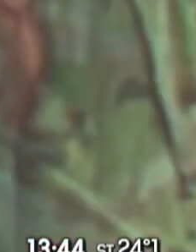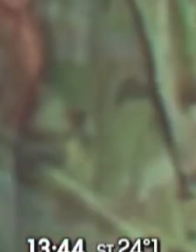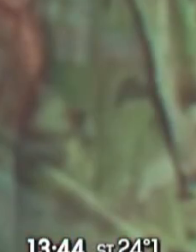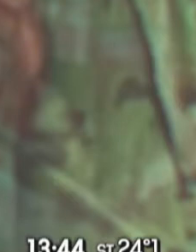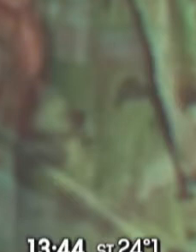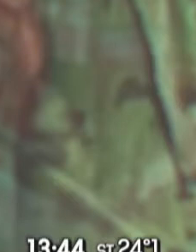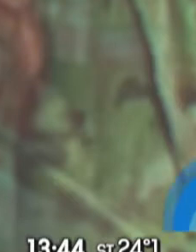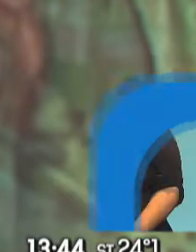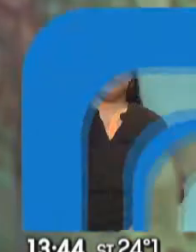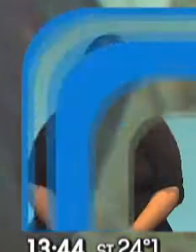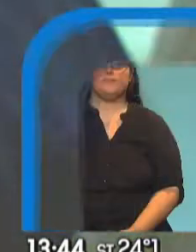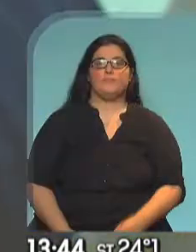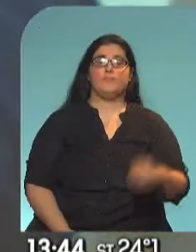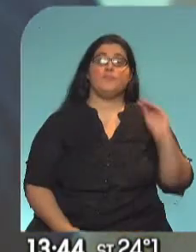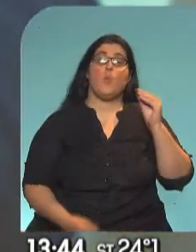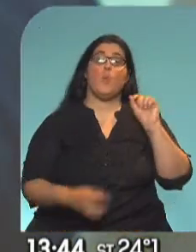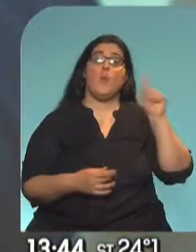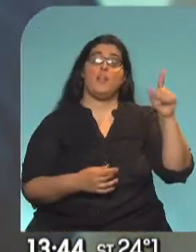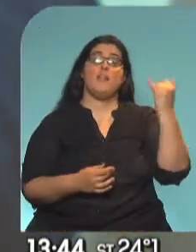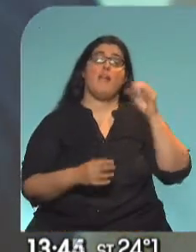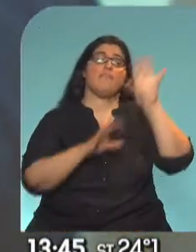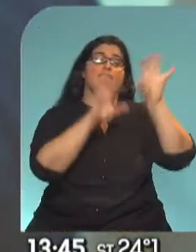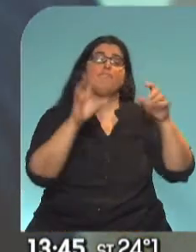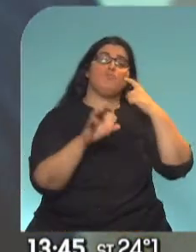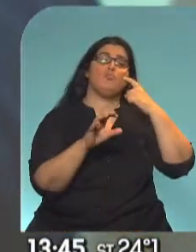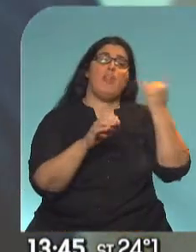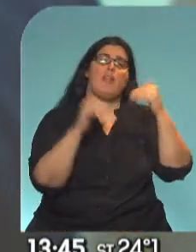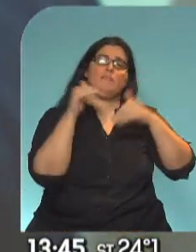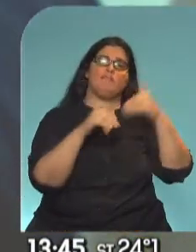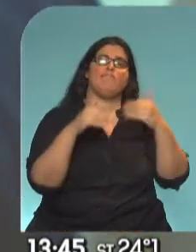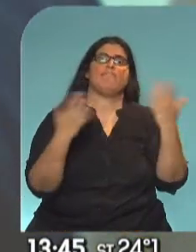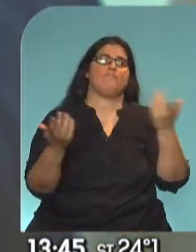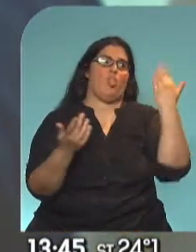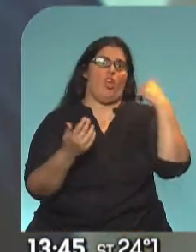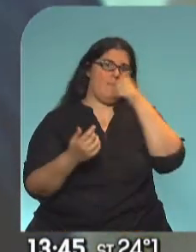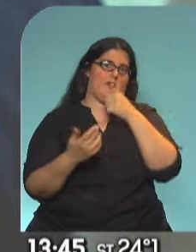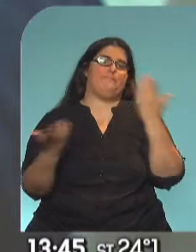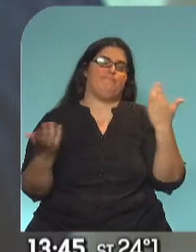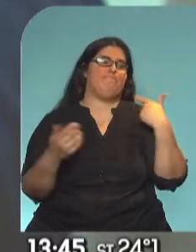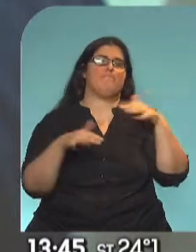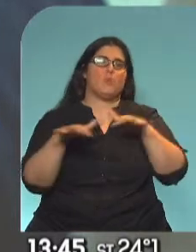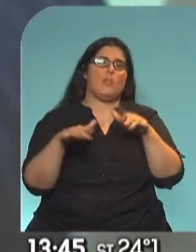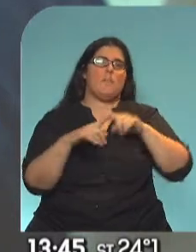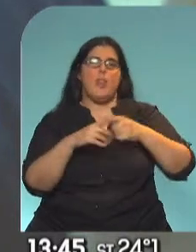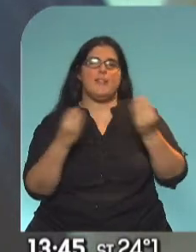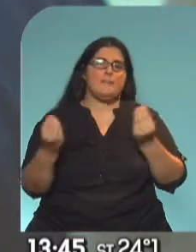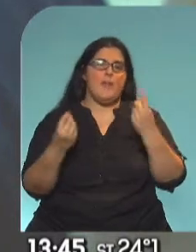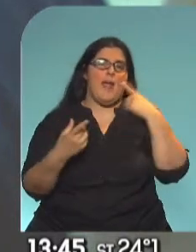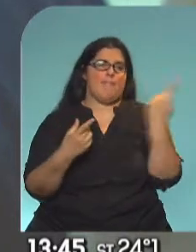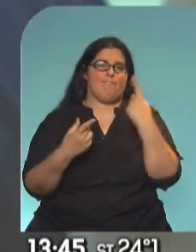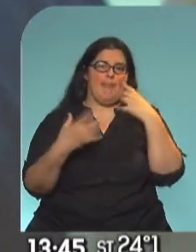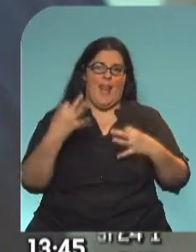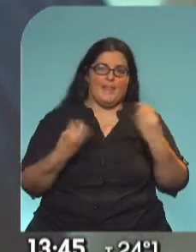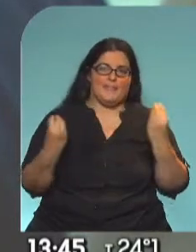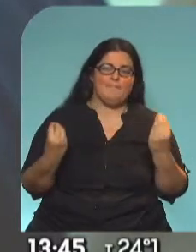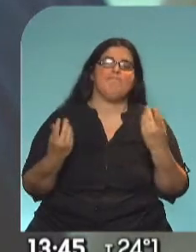Y Brasil tuvo elecciones municipales el domingo pasado y eso dejó un escenario político para analizar. ¿Por qué? Básicamente porque